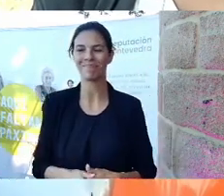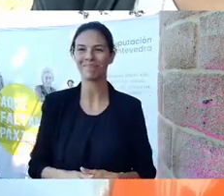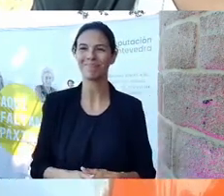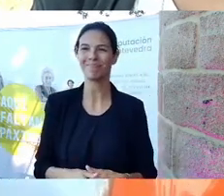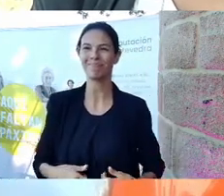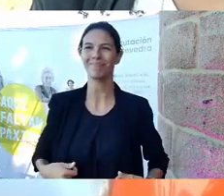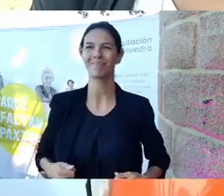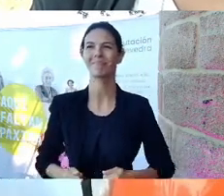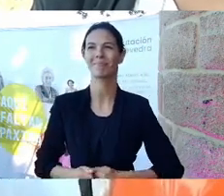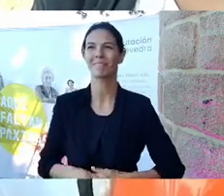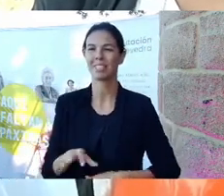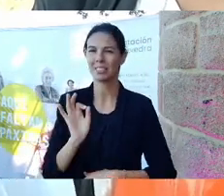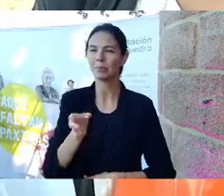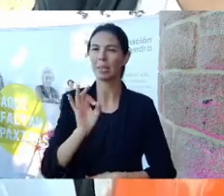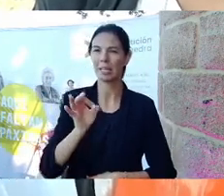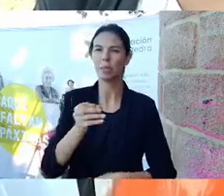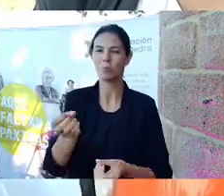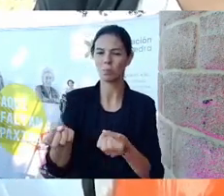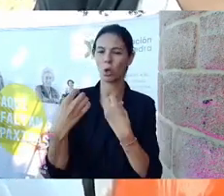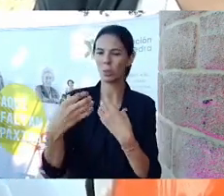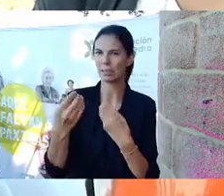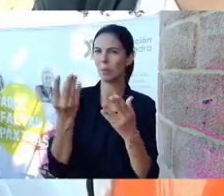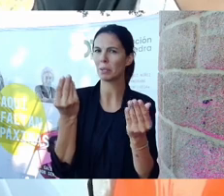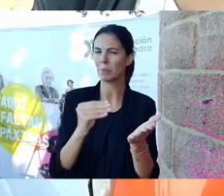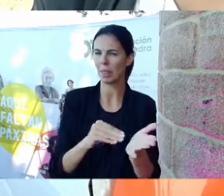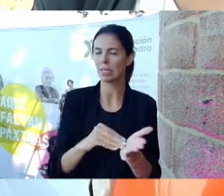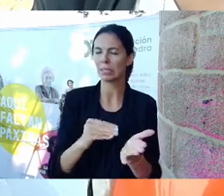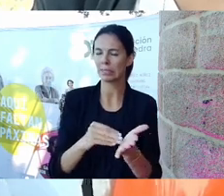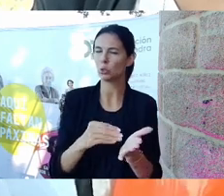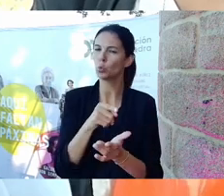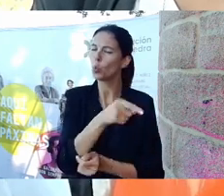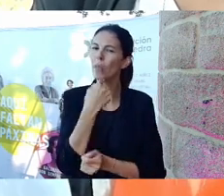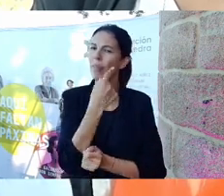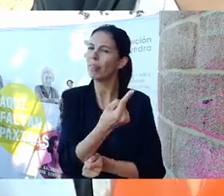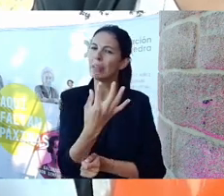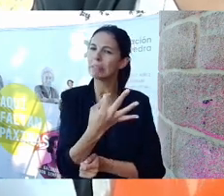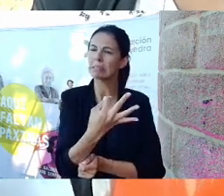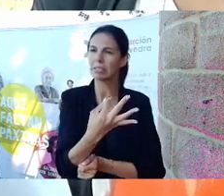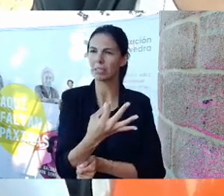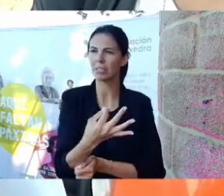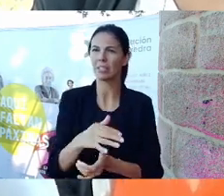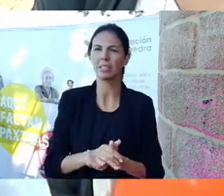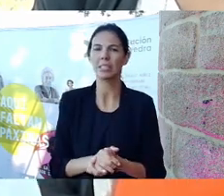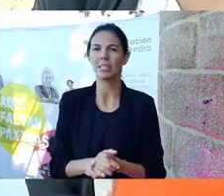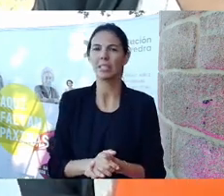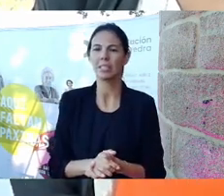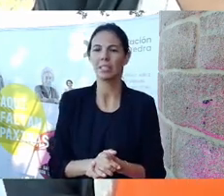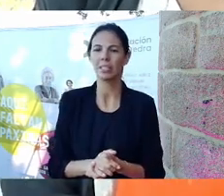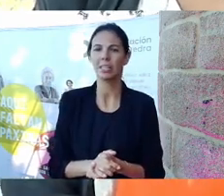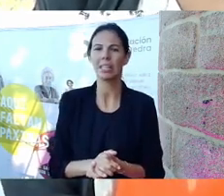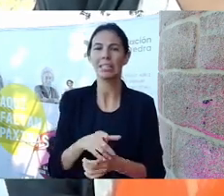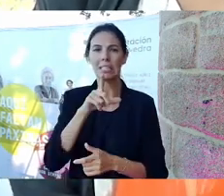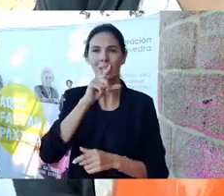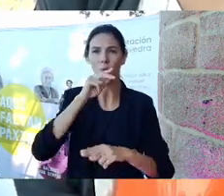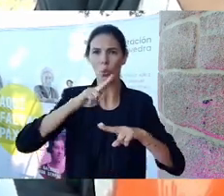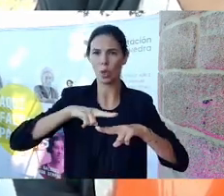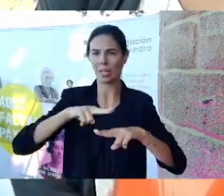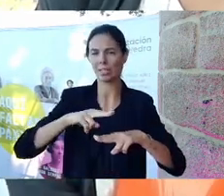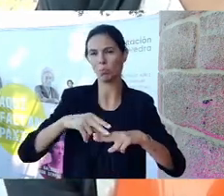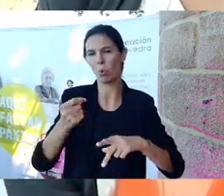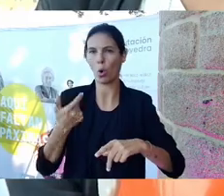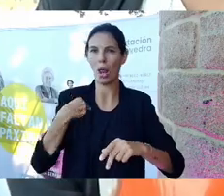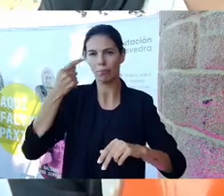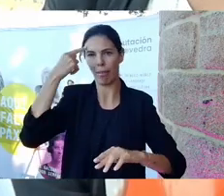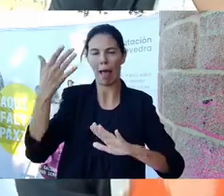La verdad, Isabel, que tú comentabas, en varias ocasiones te he escuchado decir, bueno, pues el título de